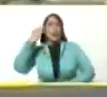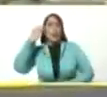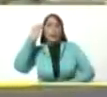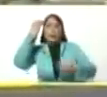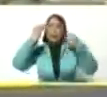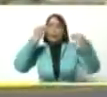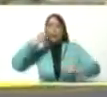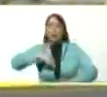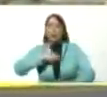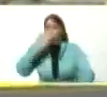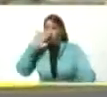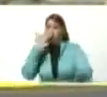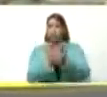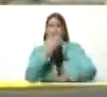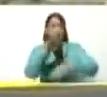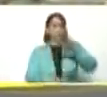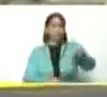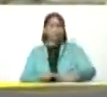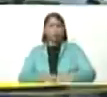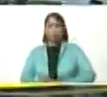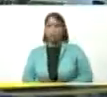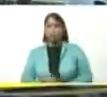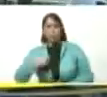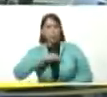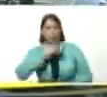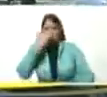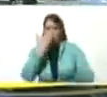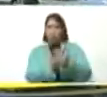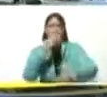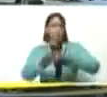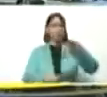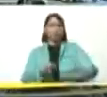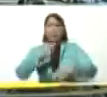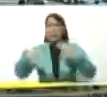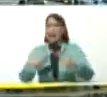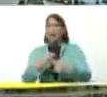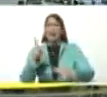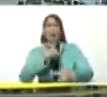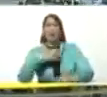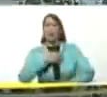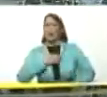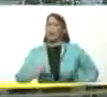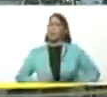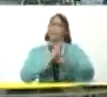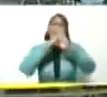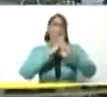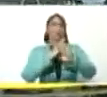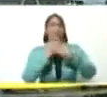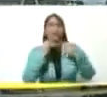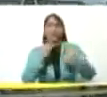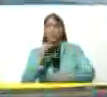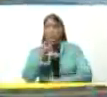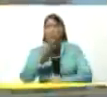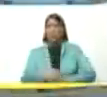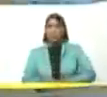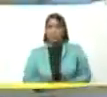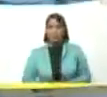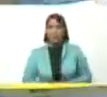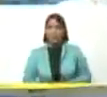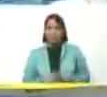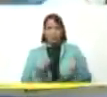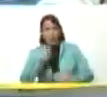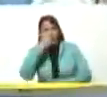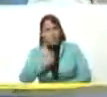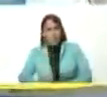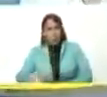es pa'lante. Pa'lante es lo que vamos. Nada ni nadie nos va a detener como país, como nación, como